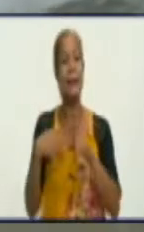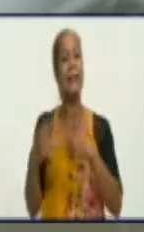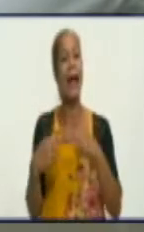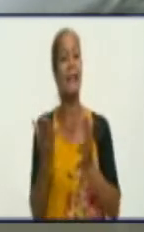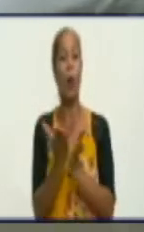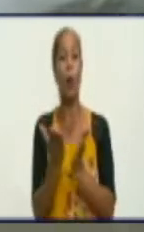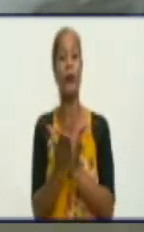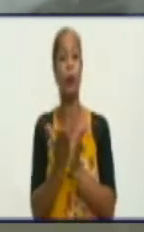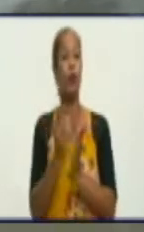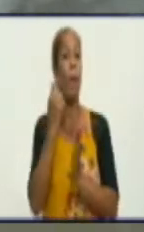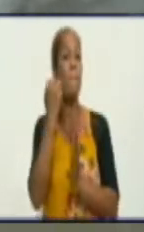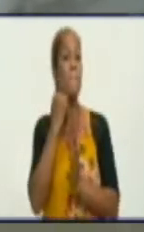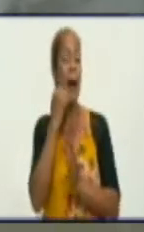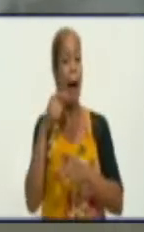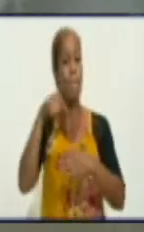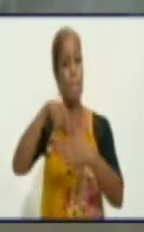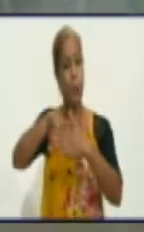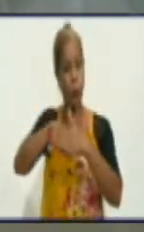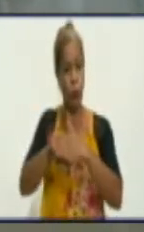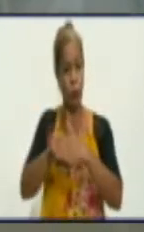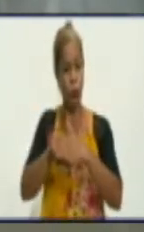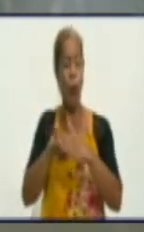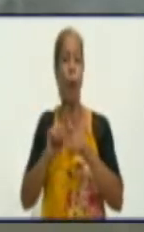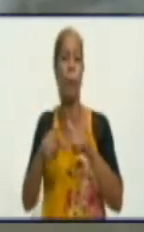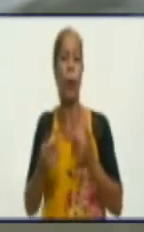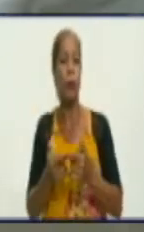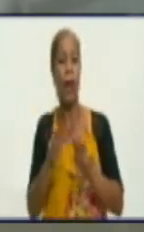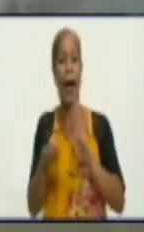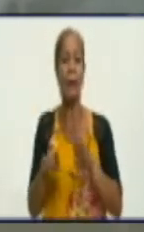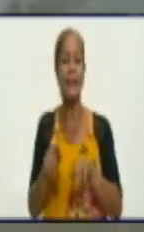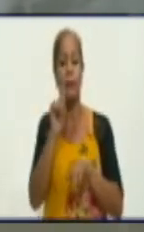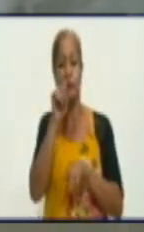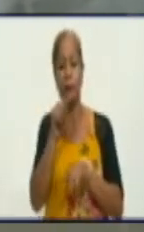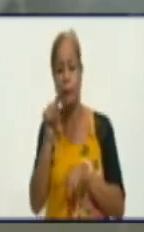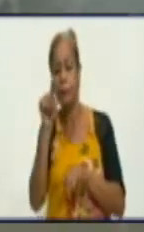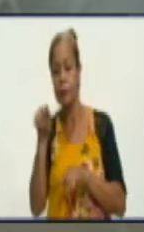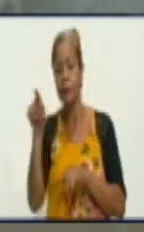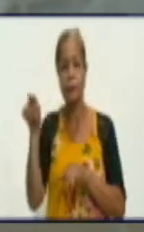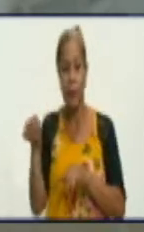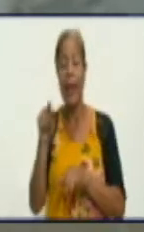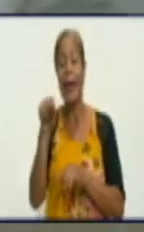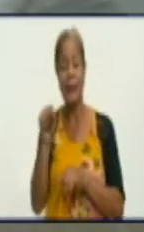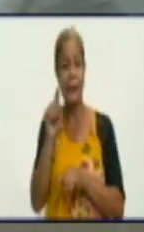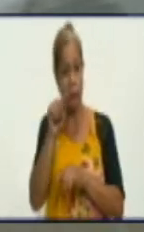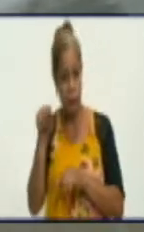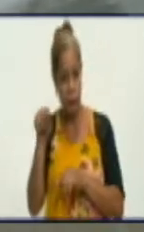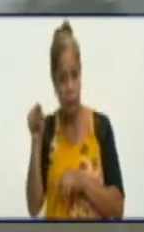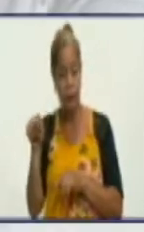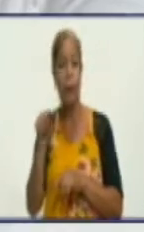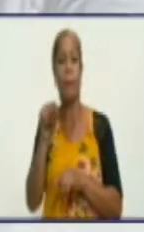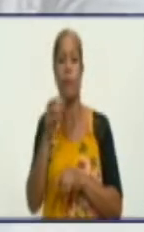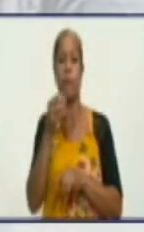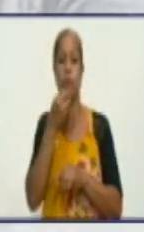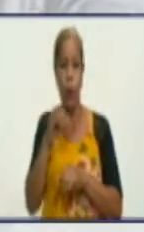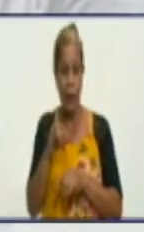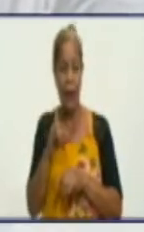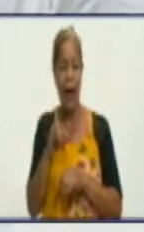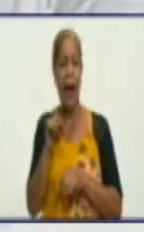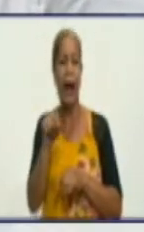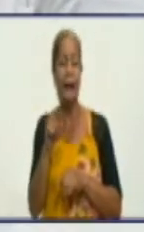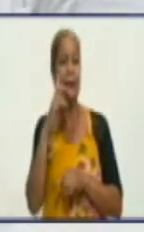O sea, efectivamente, es lo que le llamamos la curva de tensión arterial. Una vez que esta curva de tensión arterial está realizada, eso nos indica a nosotros los